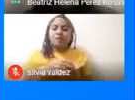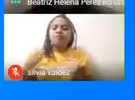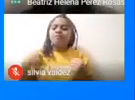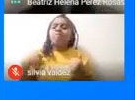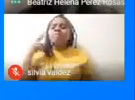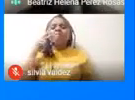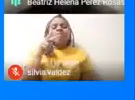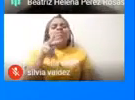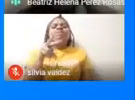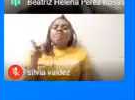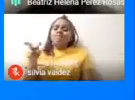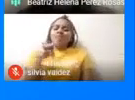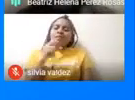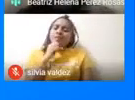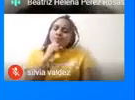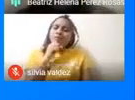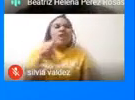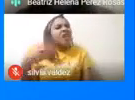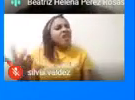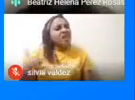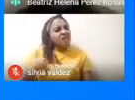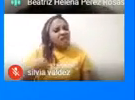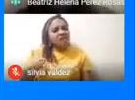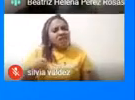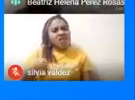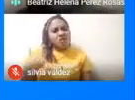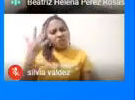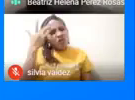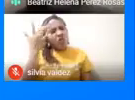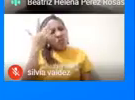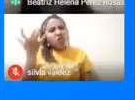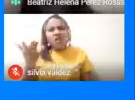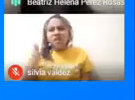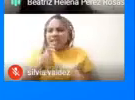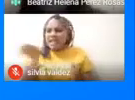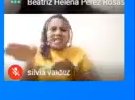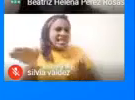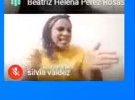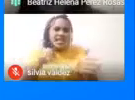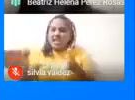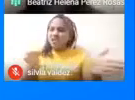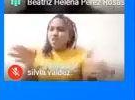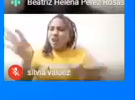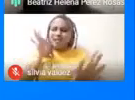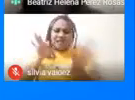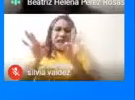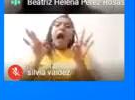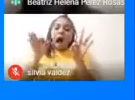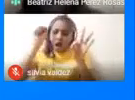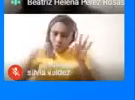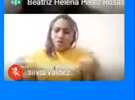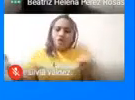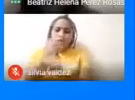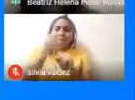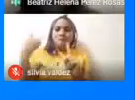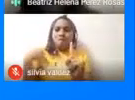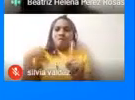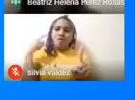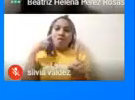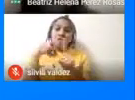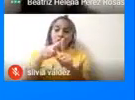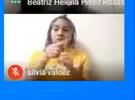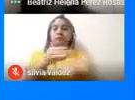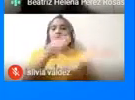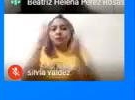ver qué es lo que por qué vía, por qué camino voy a coger para lograr mis propósitos.